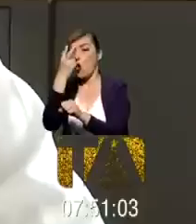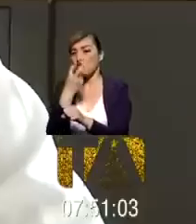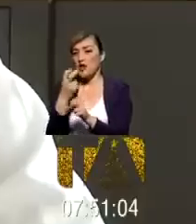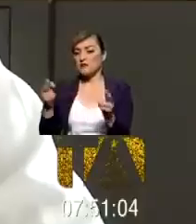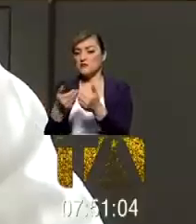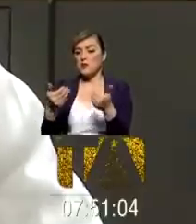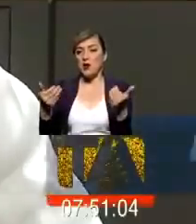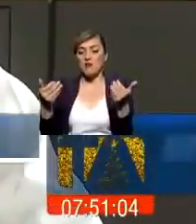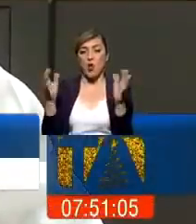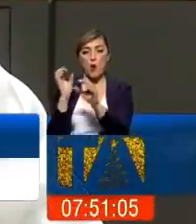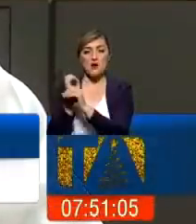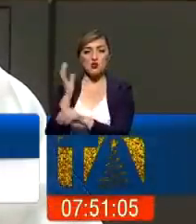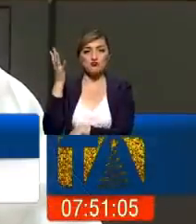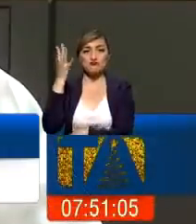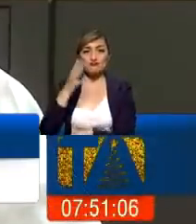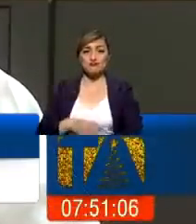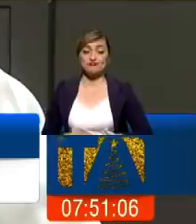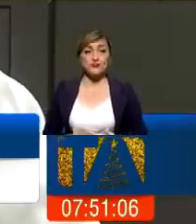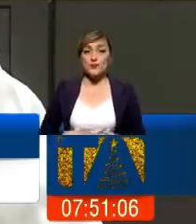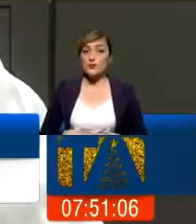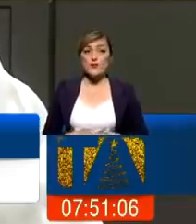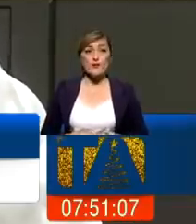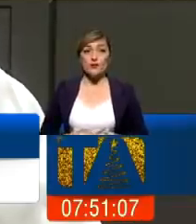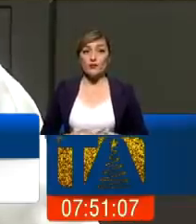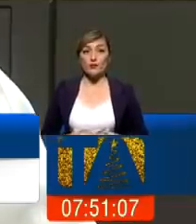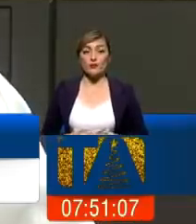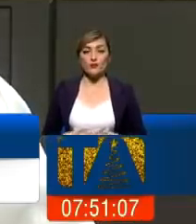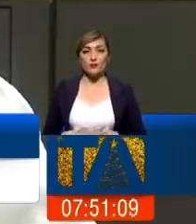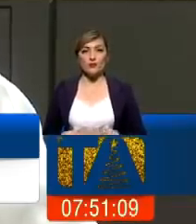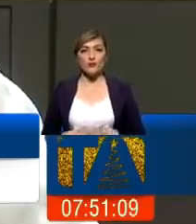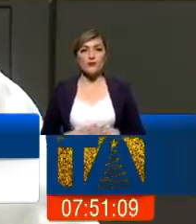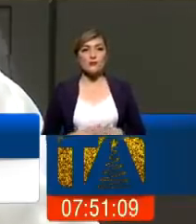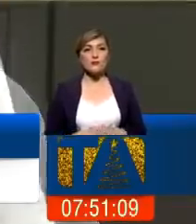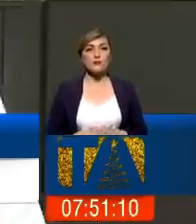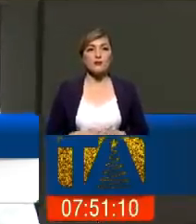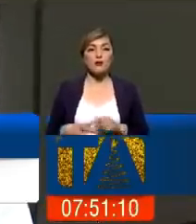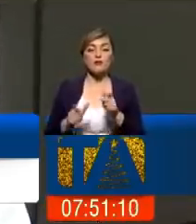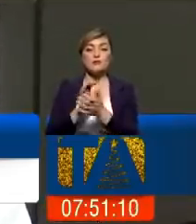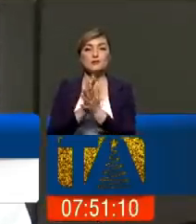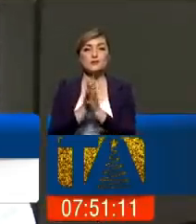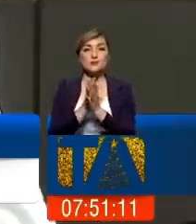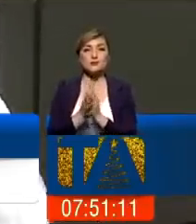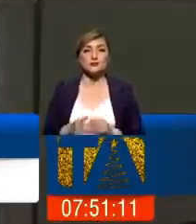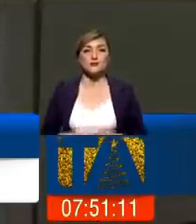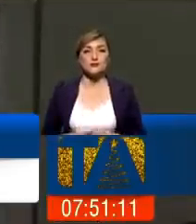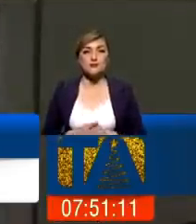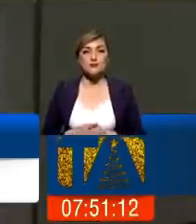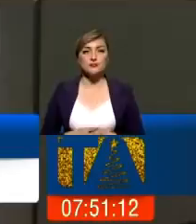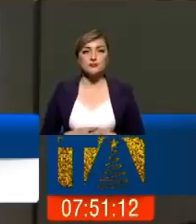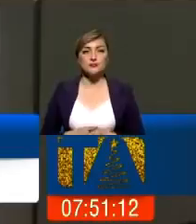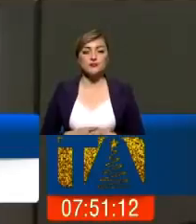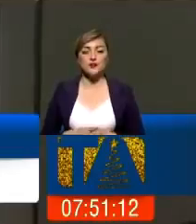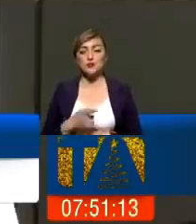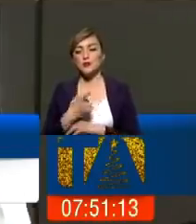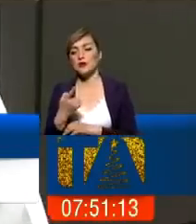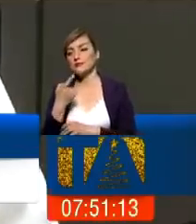obligatorio. No tenemos, de lo que tengo entendido, no hay ningún ciudadano. Como aquí las cosas las cambian de un